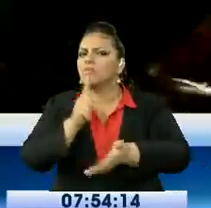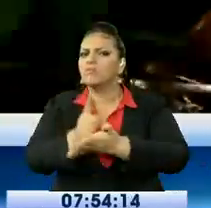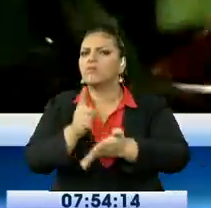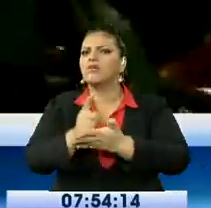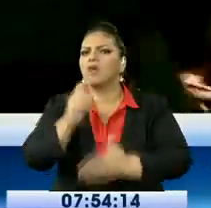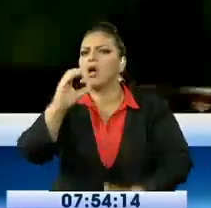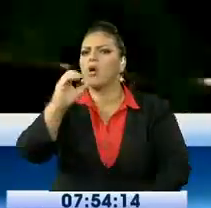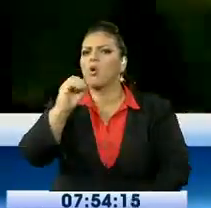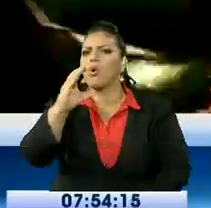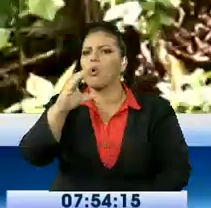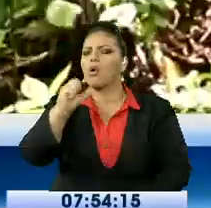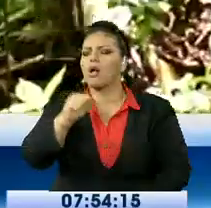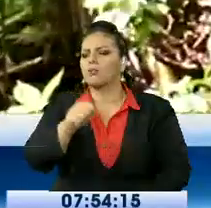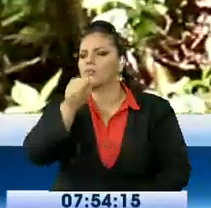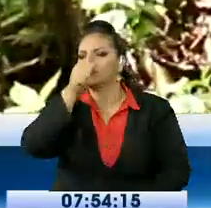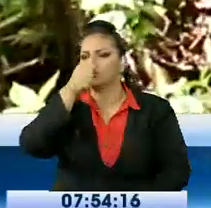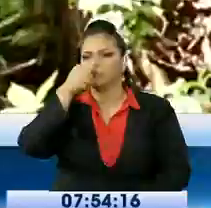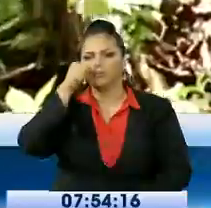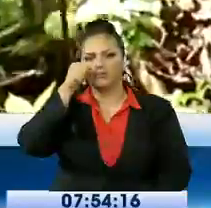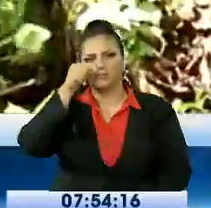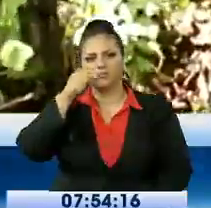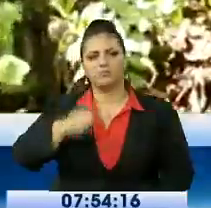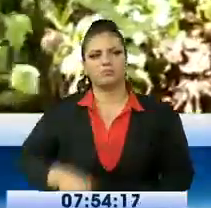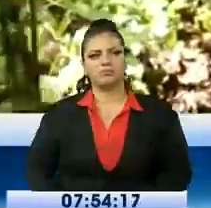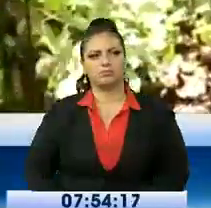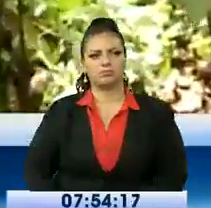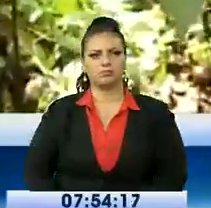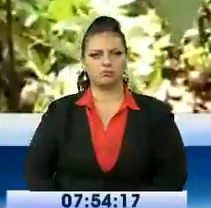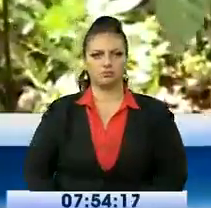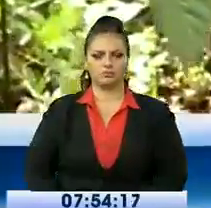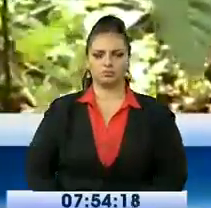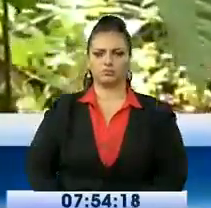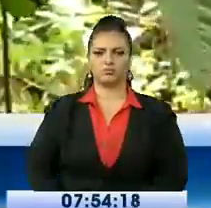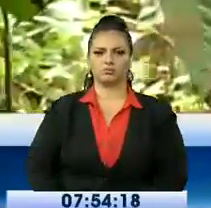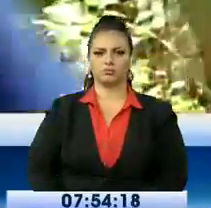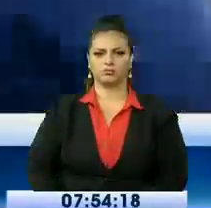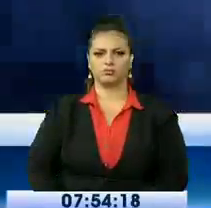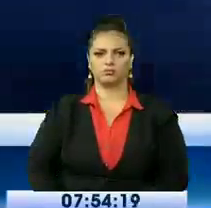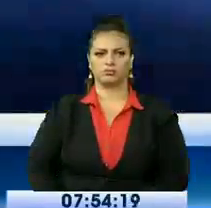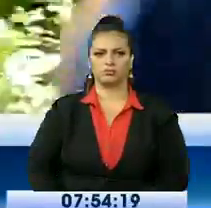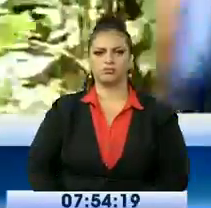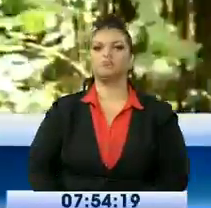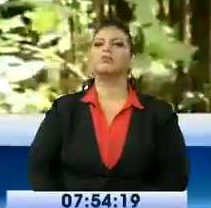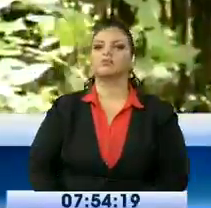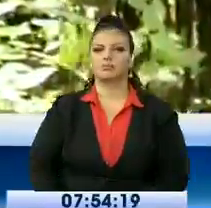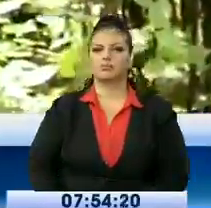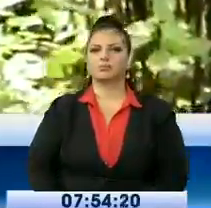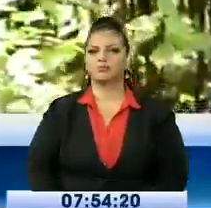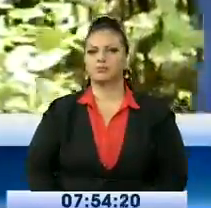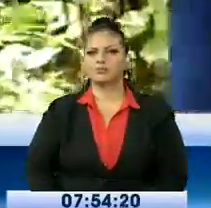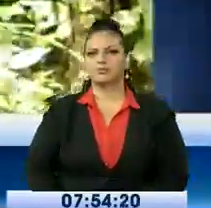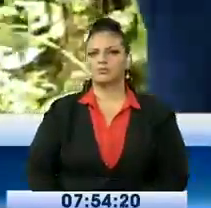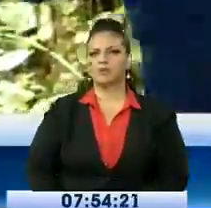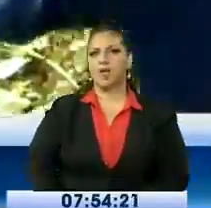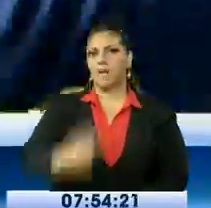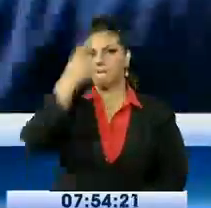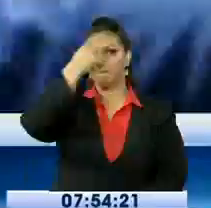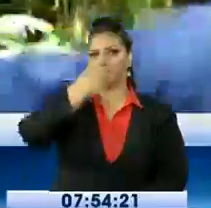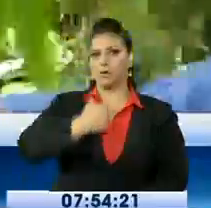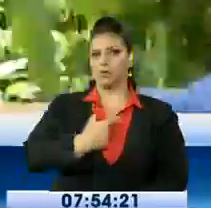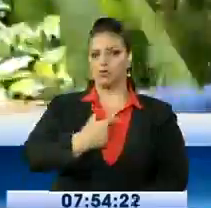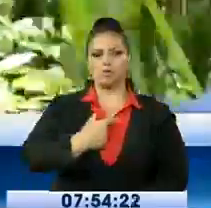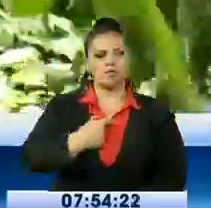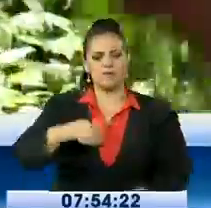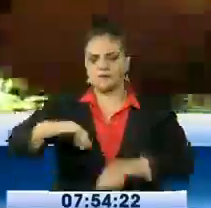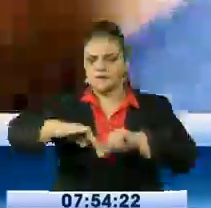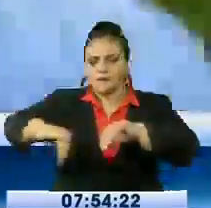de plantas de coca silvestres. Prácticamente es una coca silvestre que también sirve con